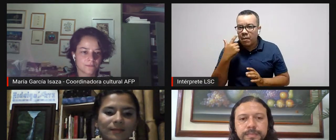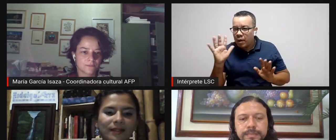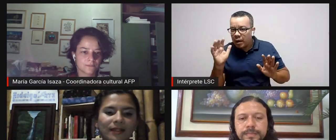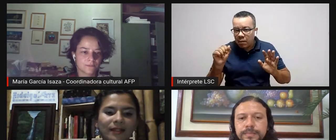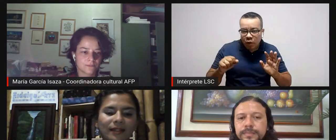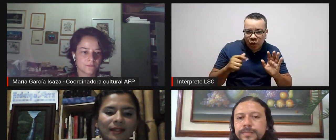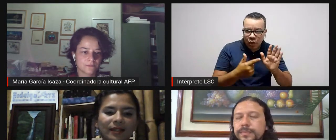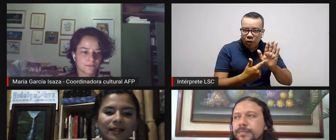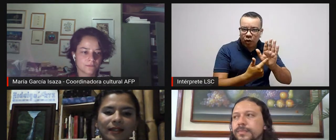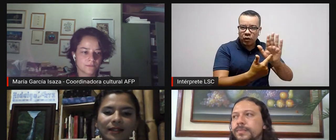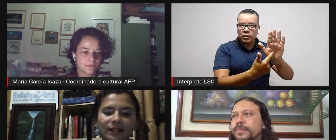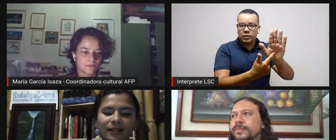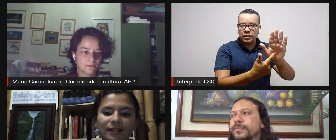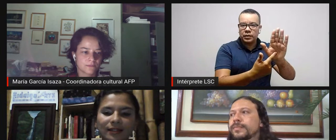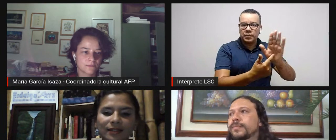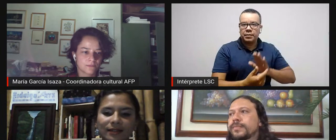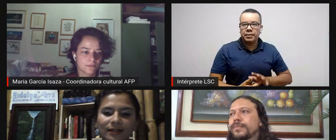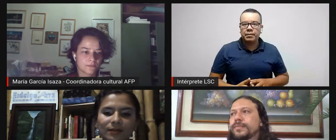Sí.